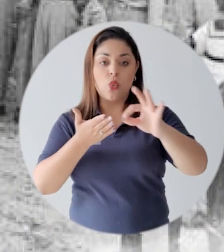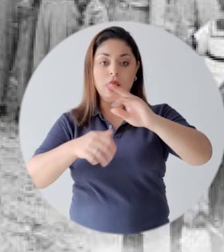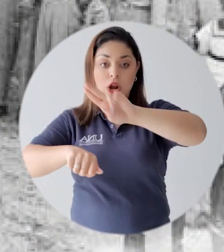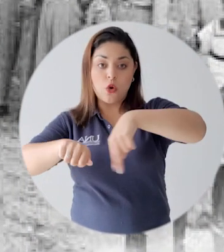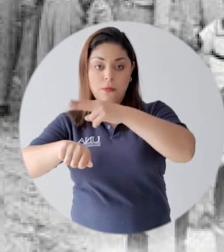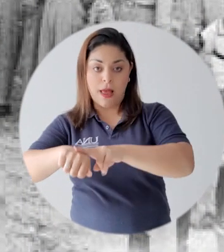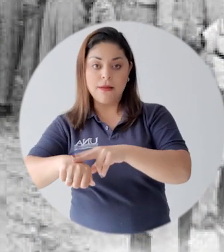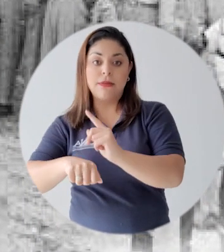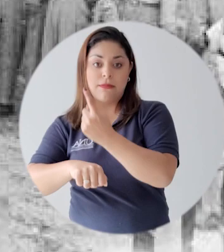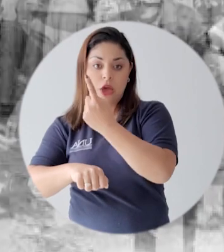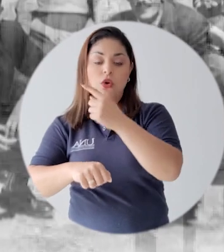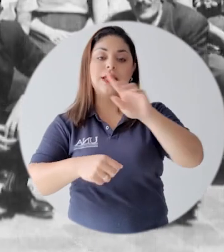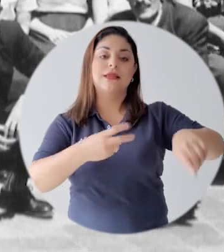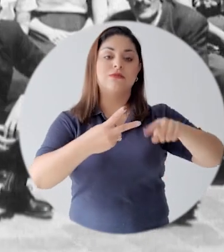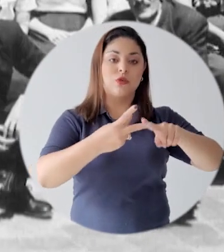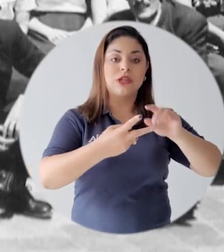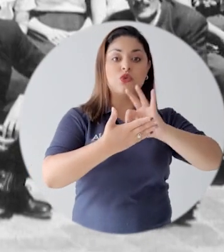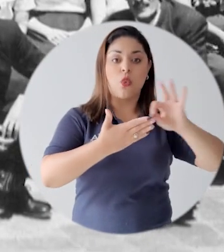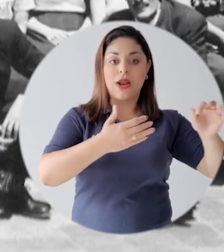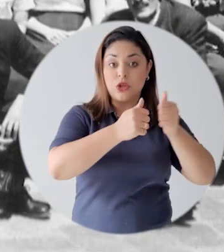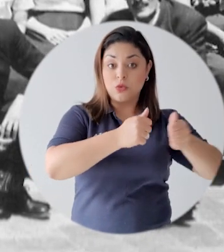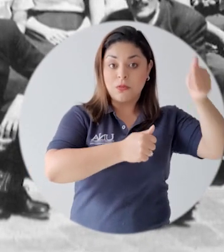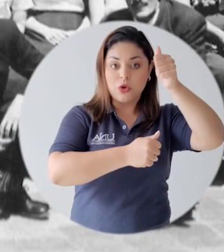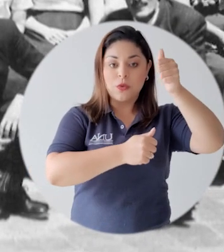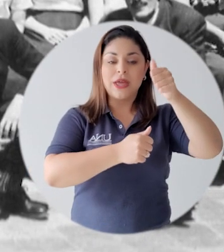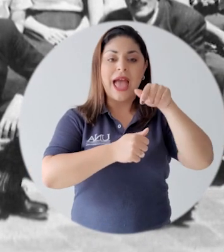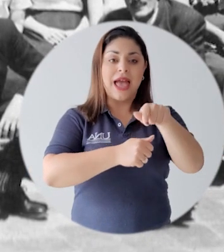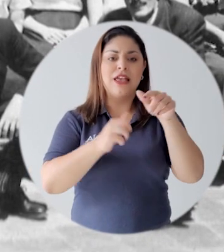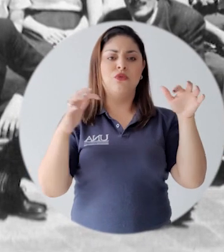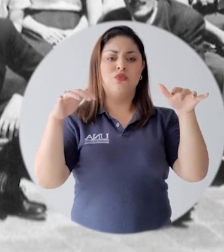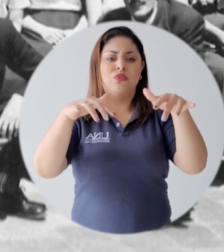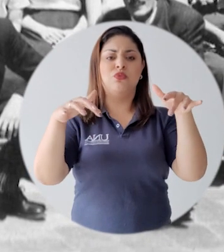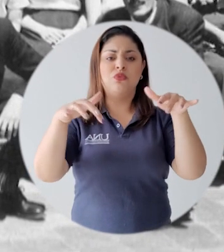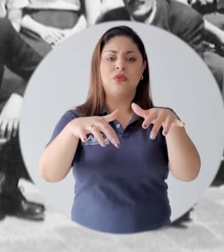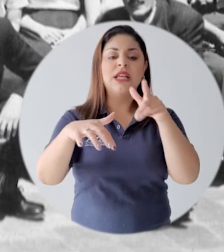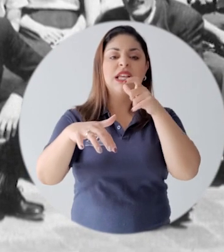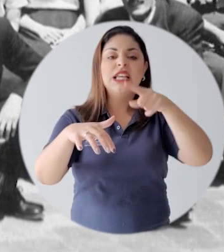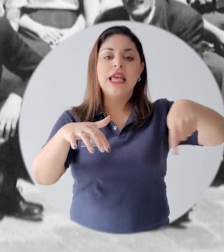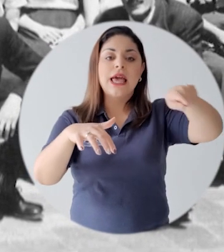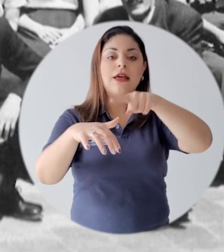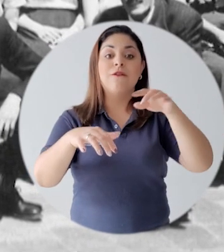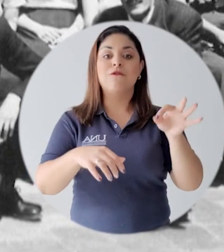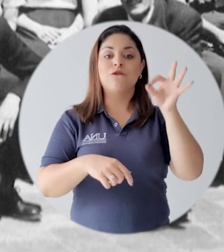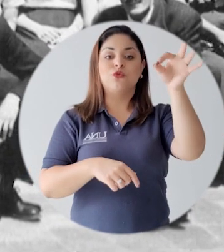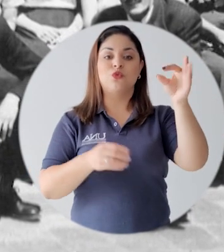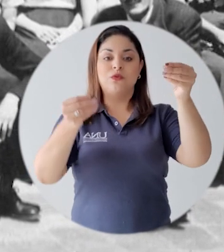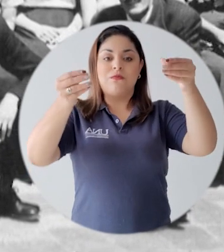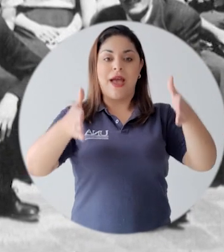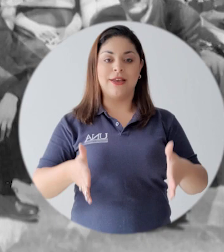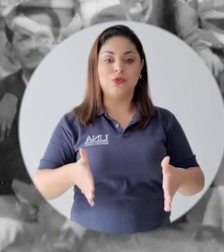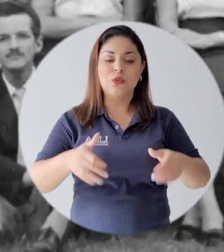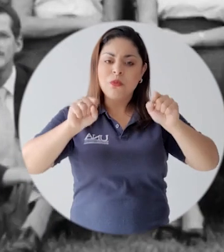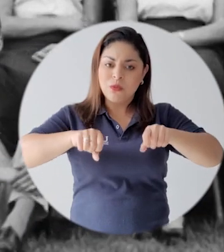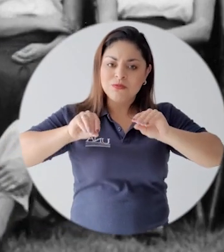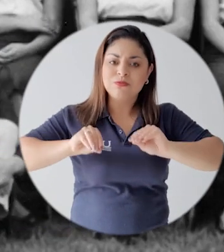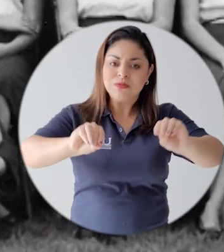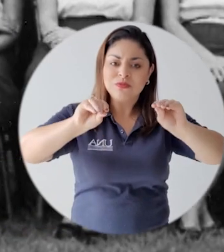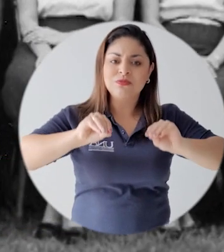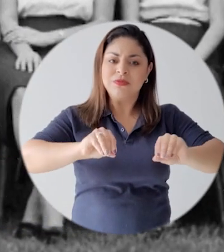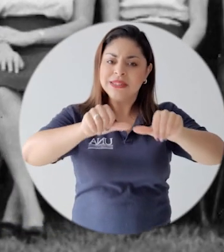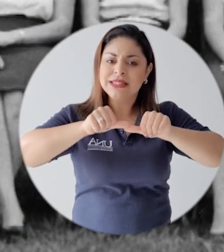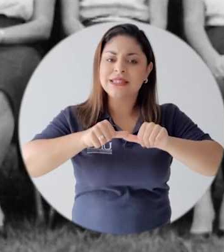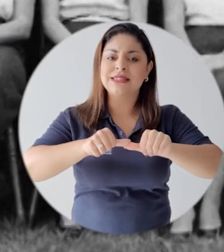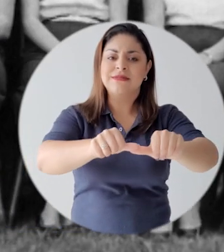y a la Escuela Normal Superior décadas después, las legiones de maestros y profesores que extenderían la frontera